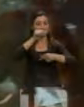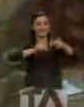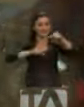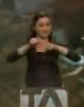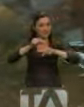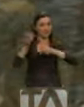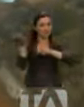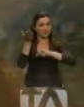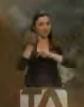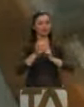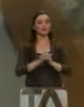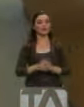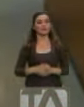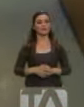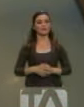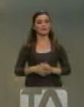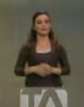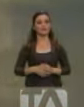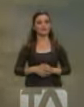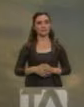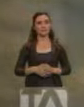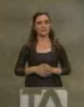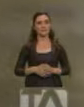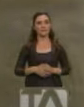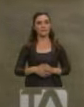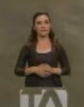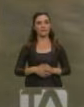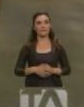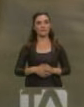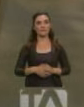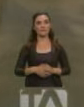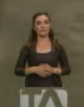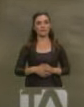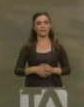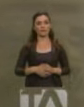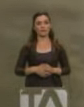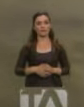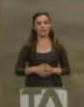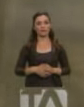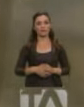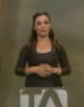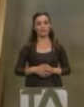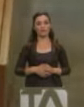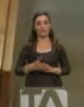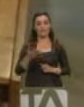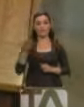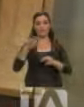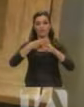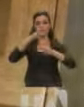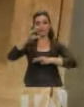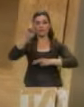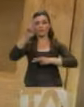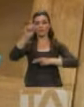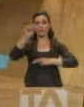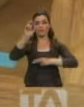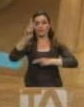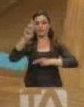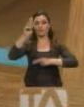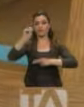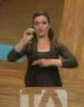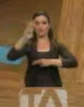científica del Museo de Ciencias Naturales. Miren lo que tenemos por acá, un cuzumbo, tenemos una